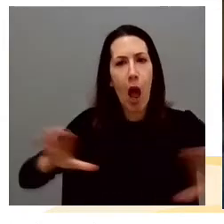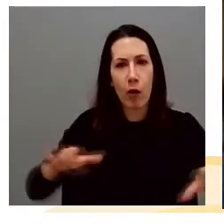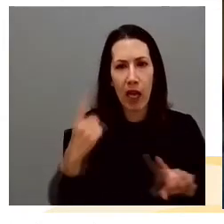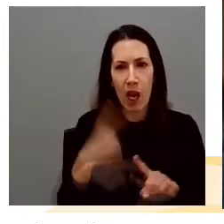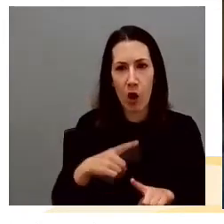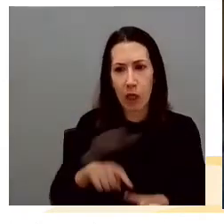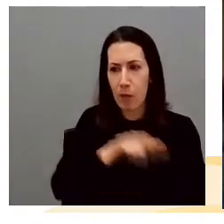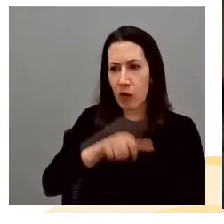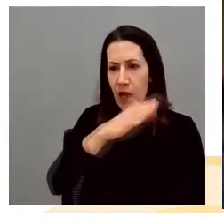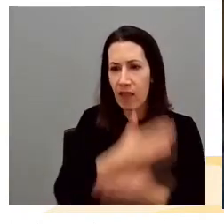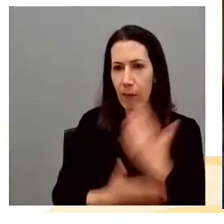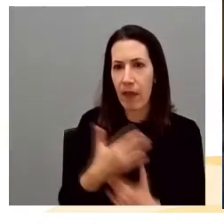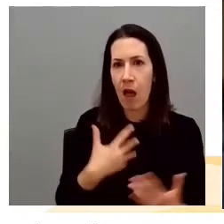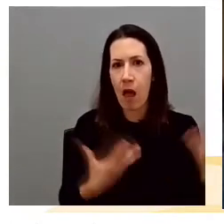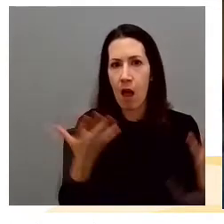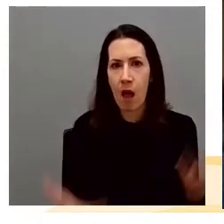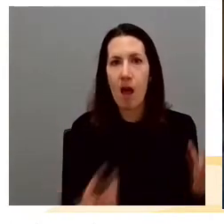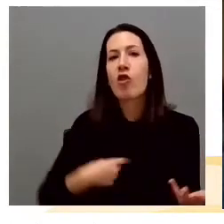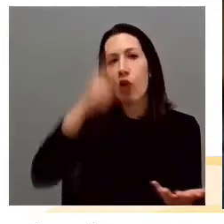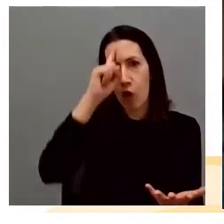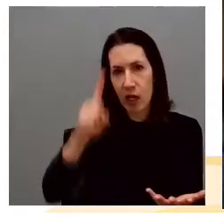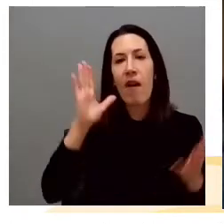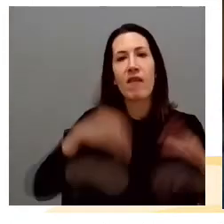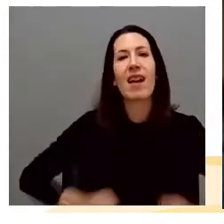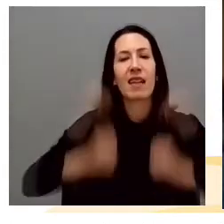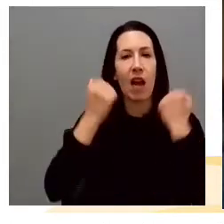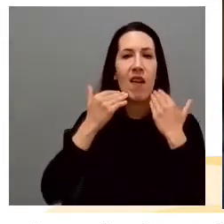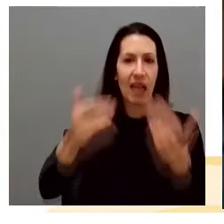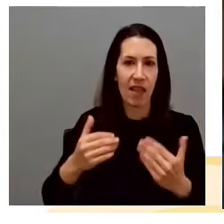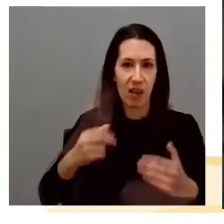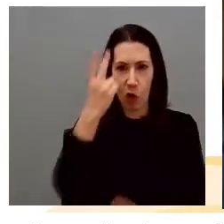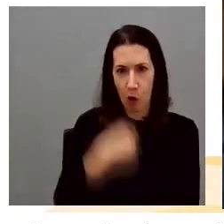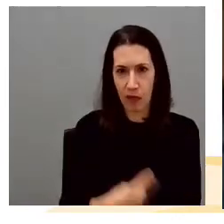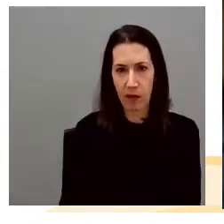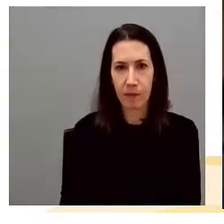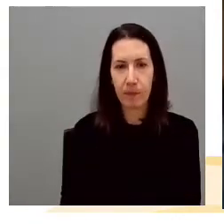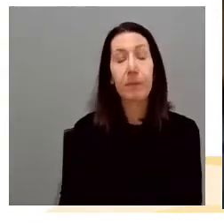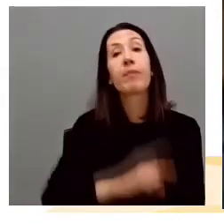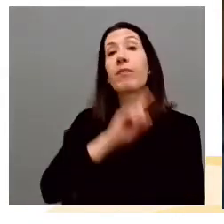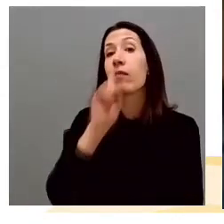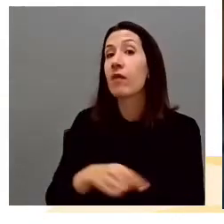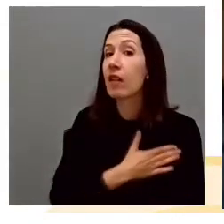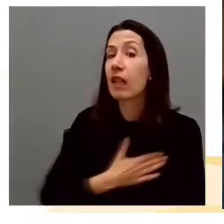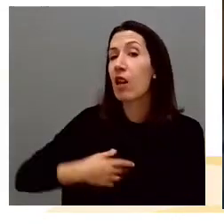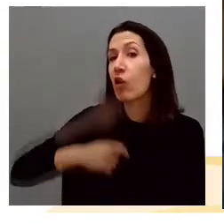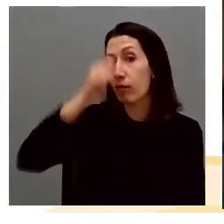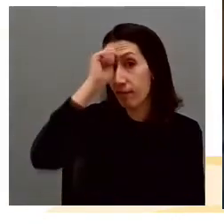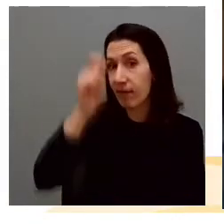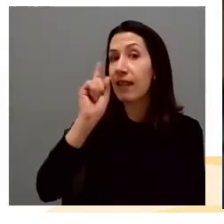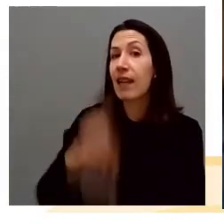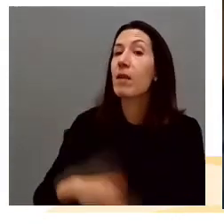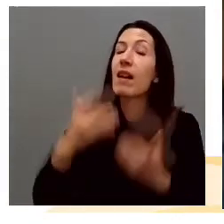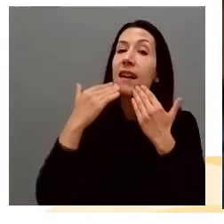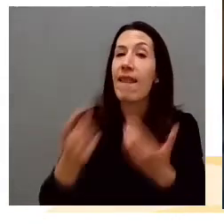las personas con discapacidad y sus familias. Y del mismo modo quiero saludar, agradecer su presencia y